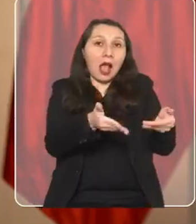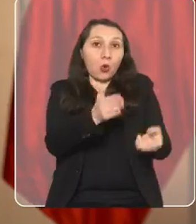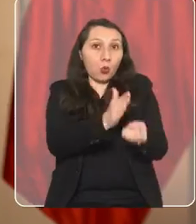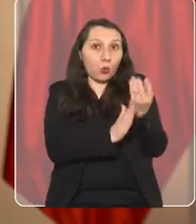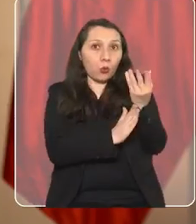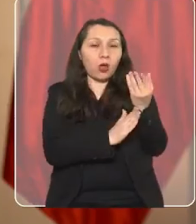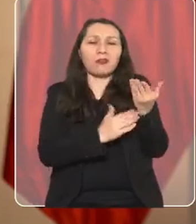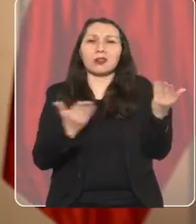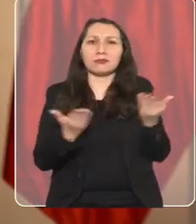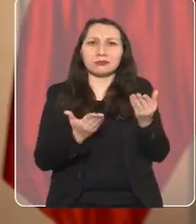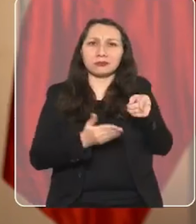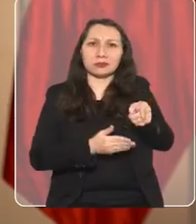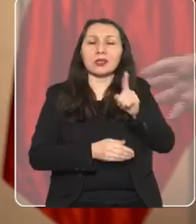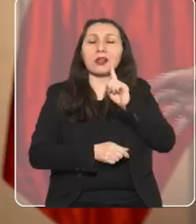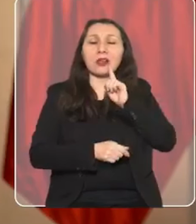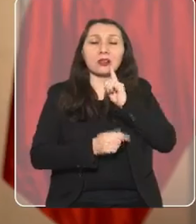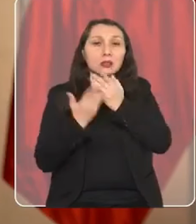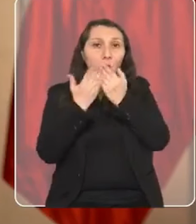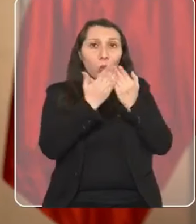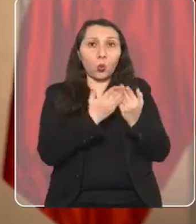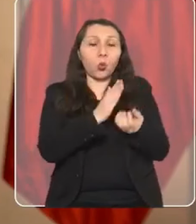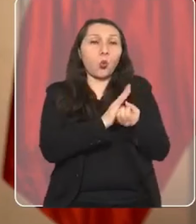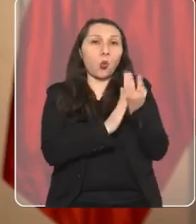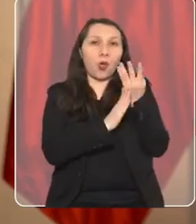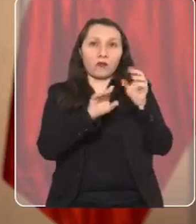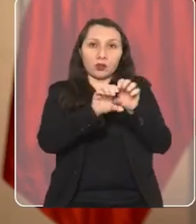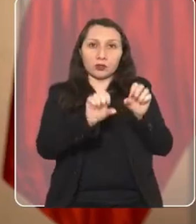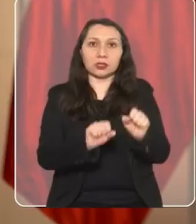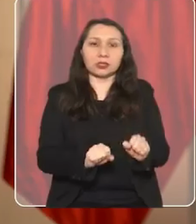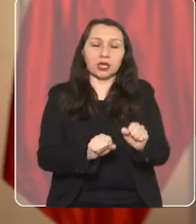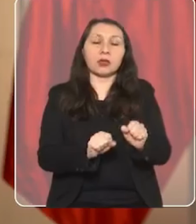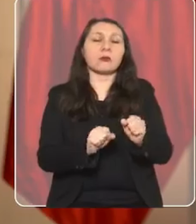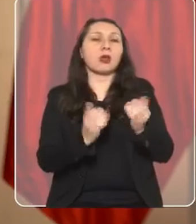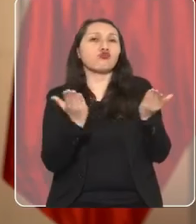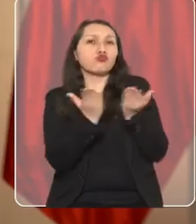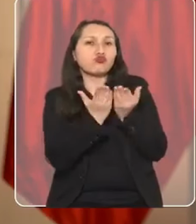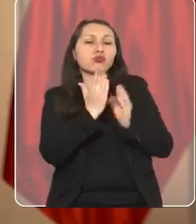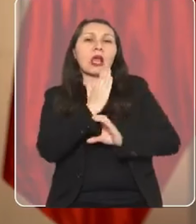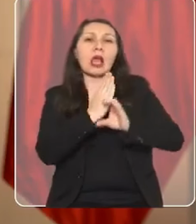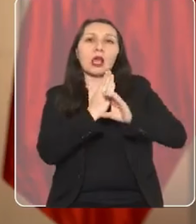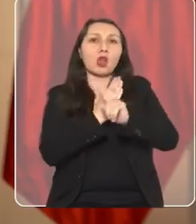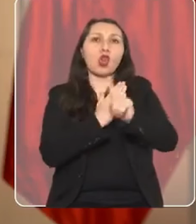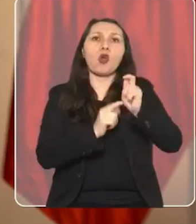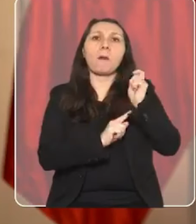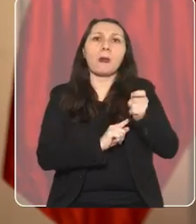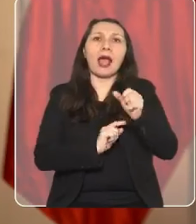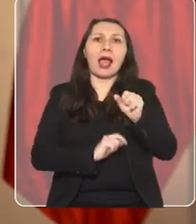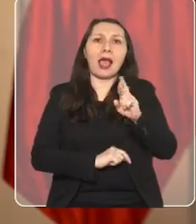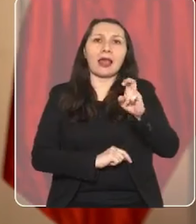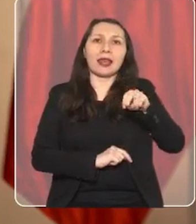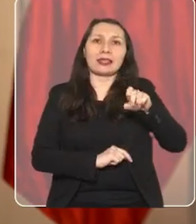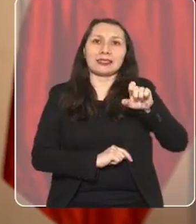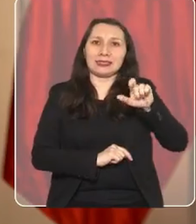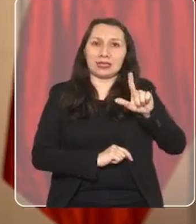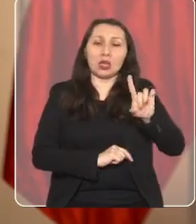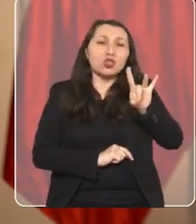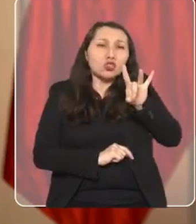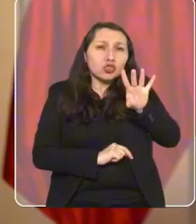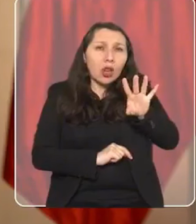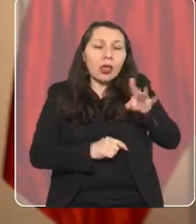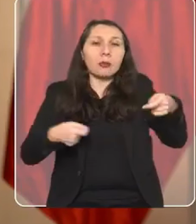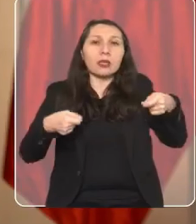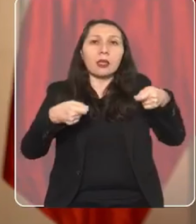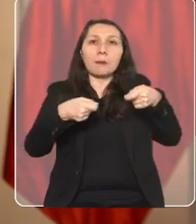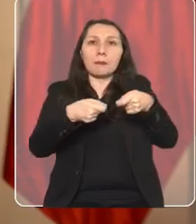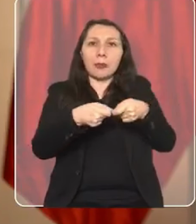básicamente en que quienes estudien con este nuevo sistema cursarán su carrera sin pagar aranceles solo pudiendo existir un